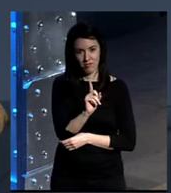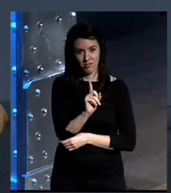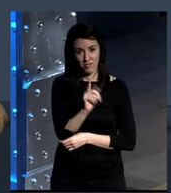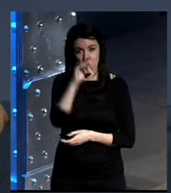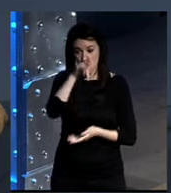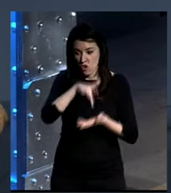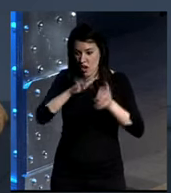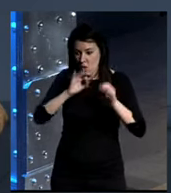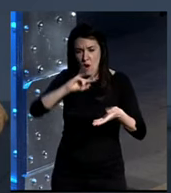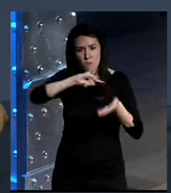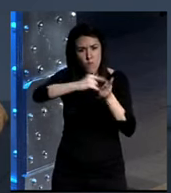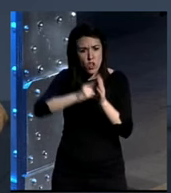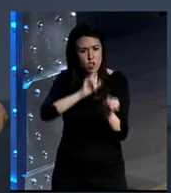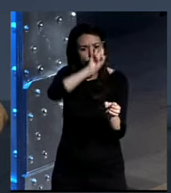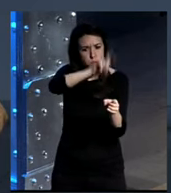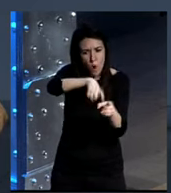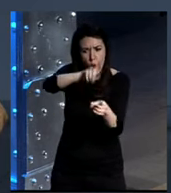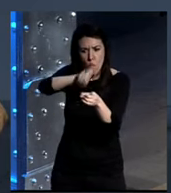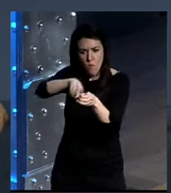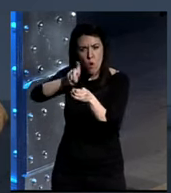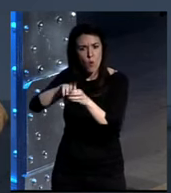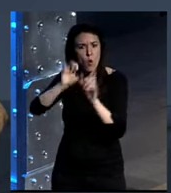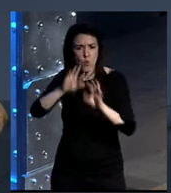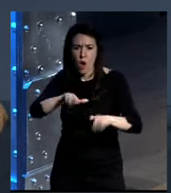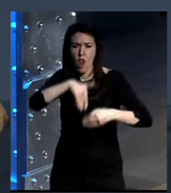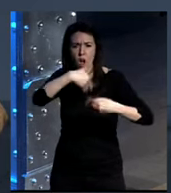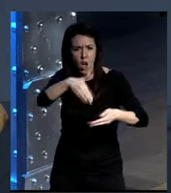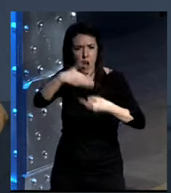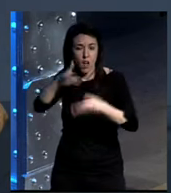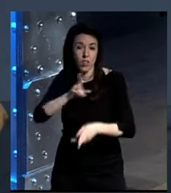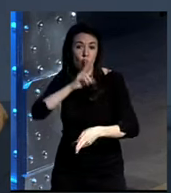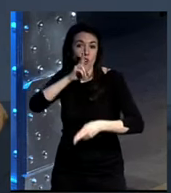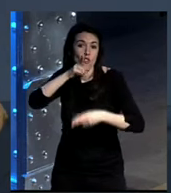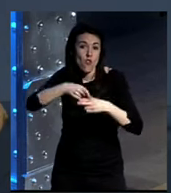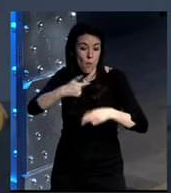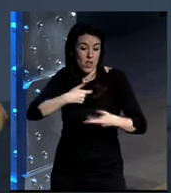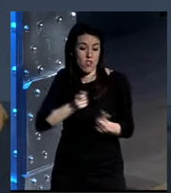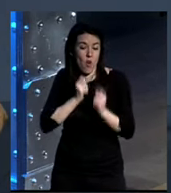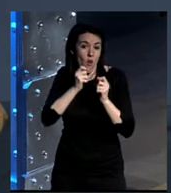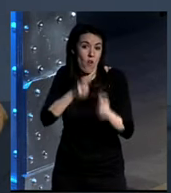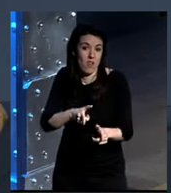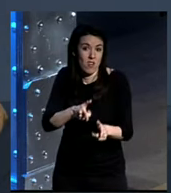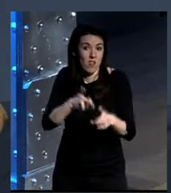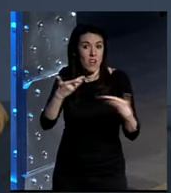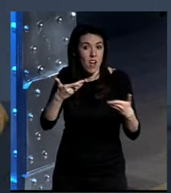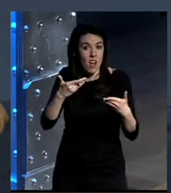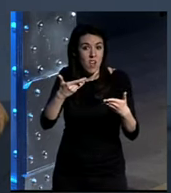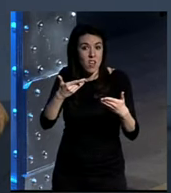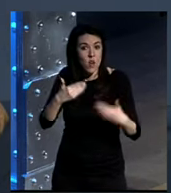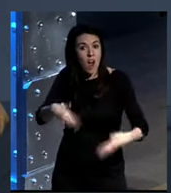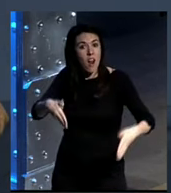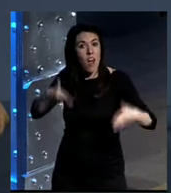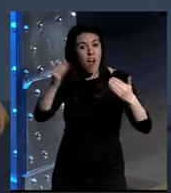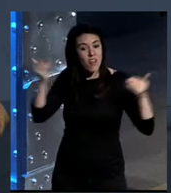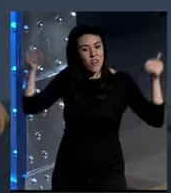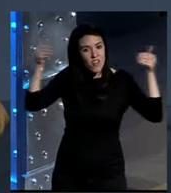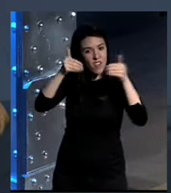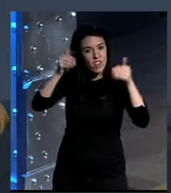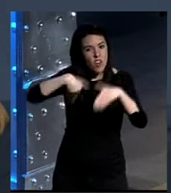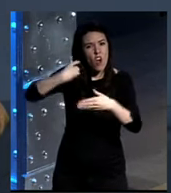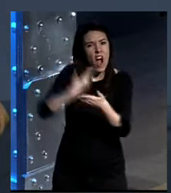proyectos participó. Yo esto lo he denominado como dedicación hasta el final. Así fue